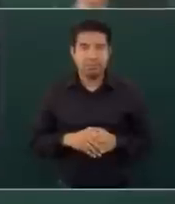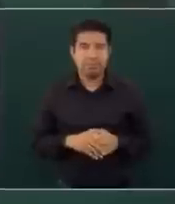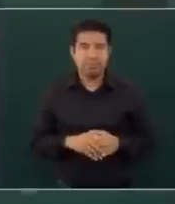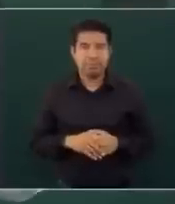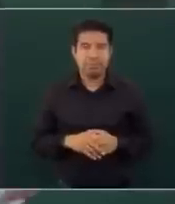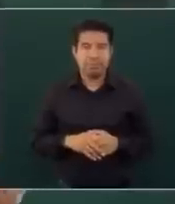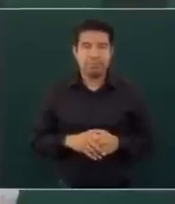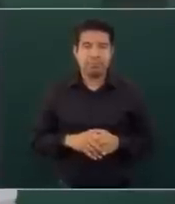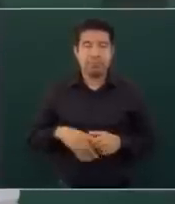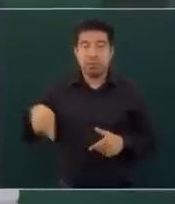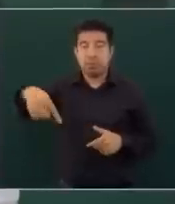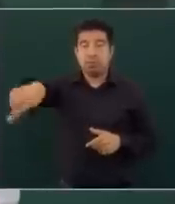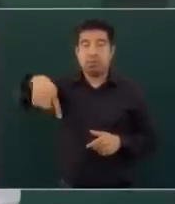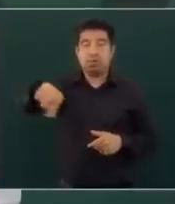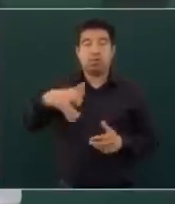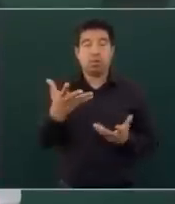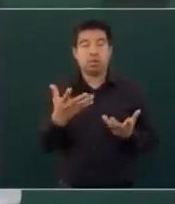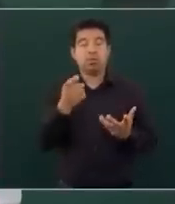Porque engañaban.